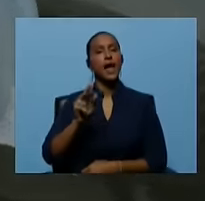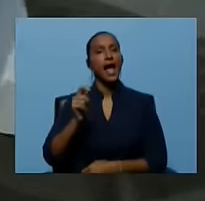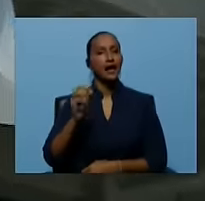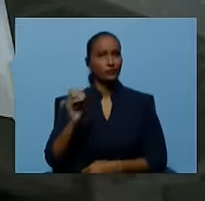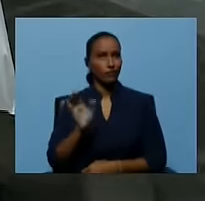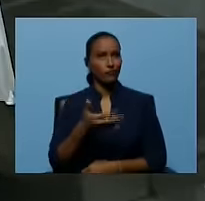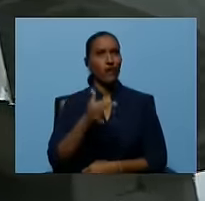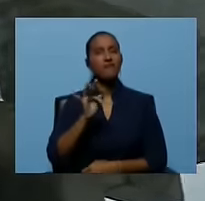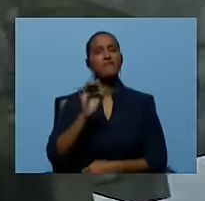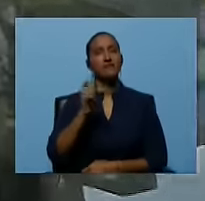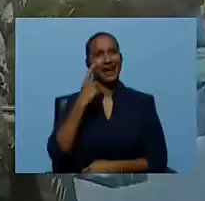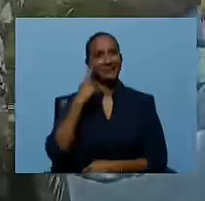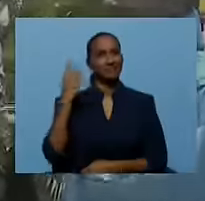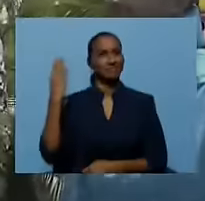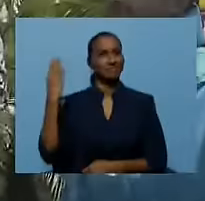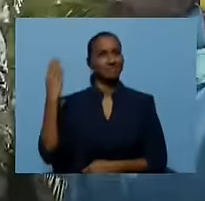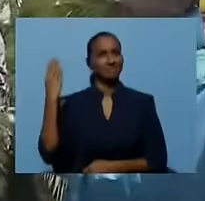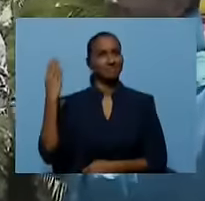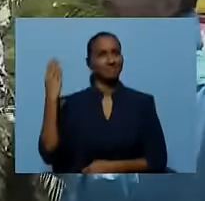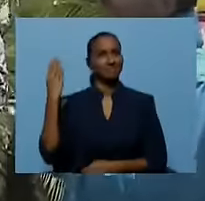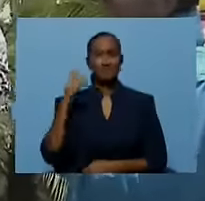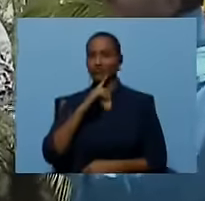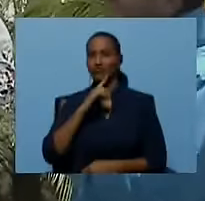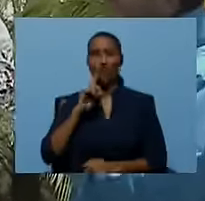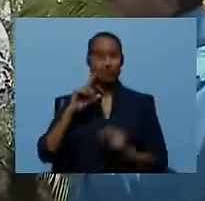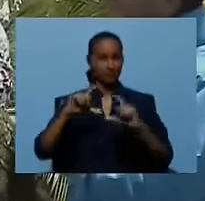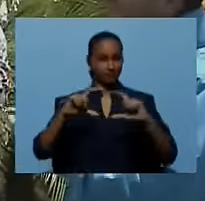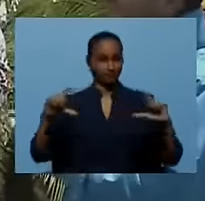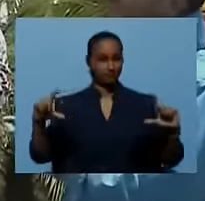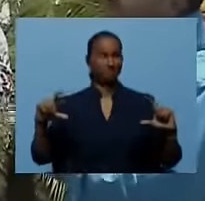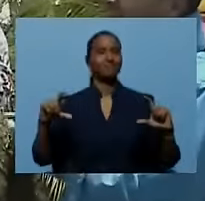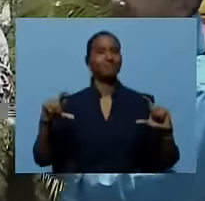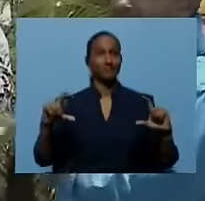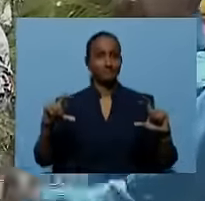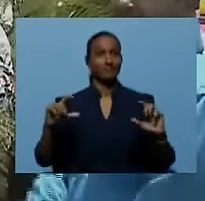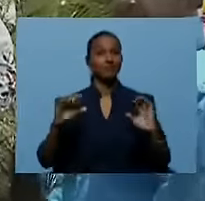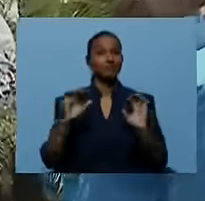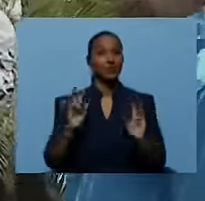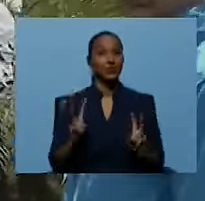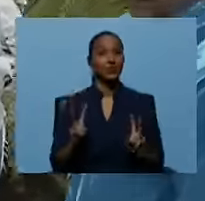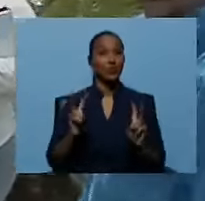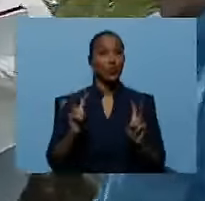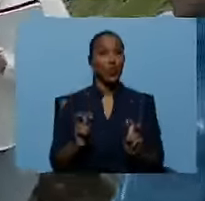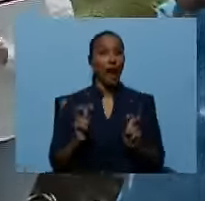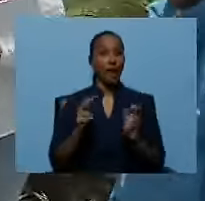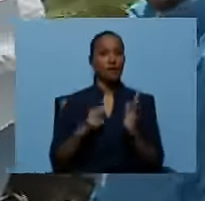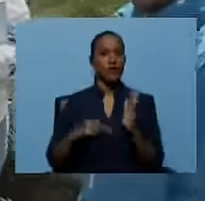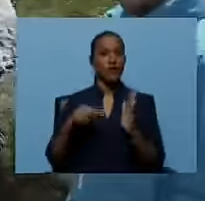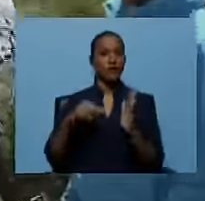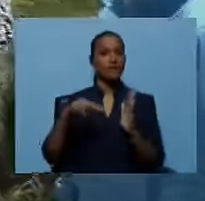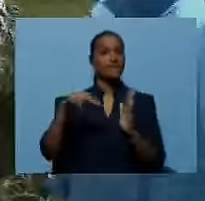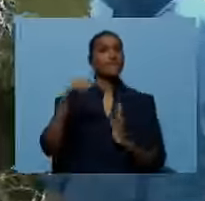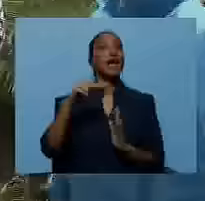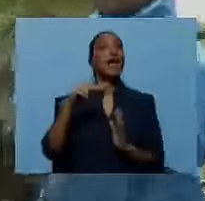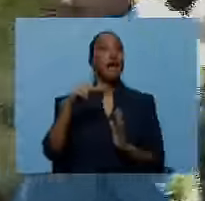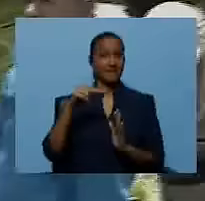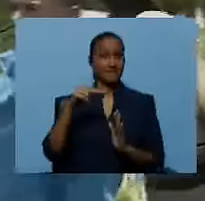La ciencia llega a su mayor nivel en Venezuela con el plan de las